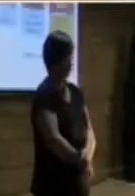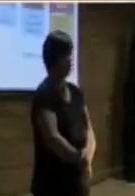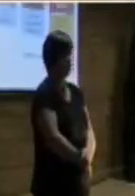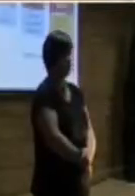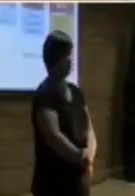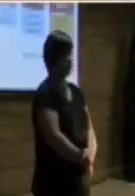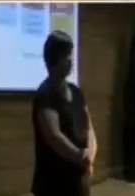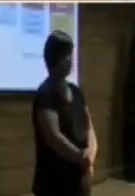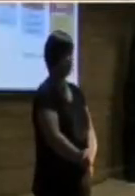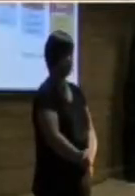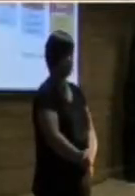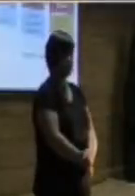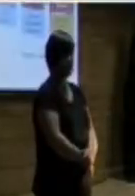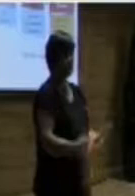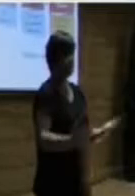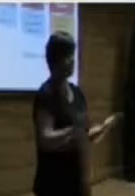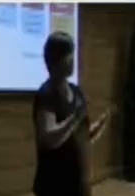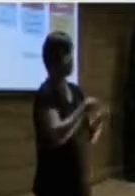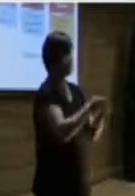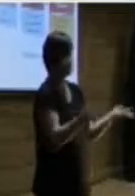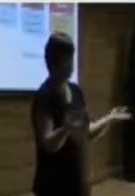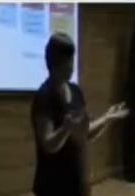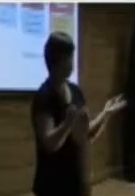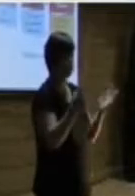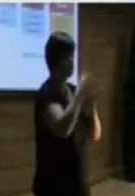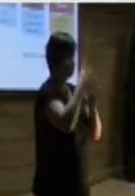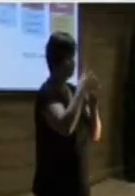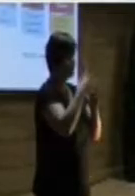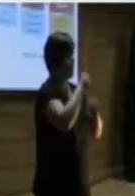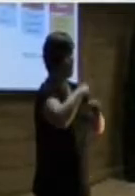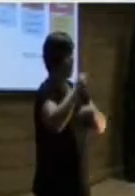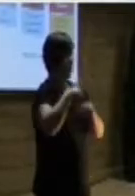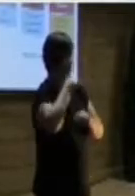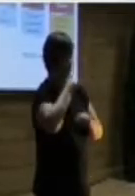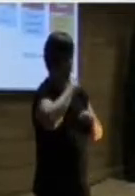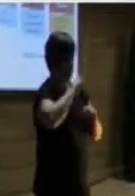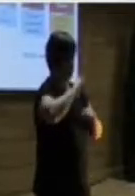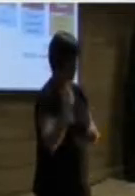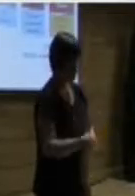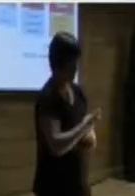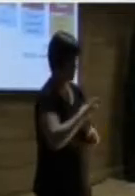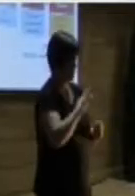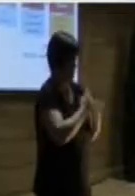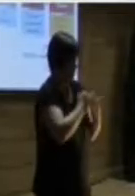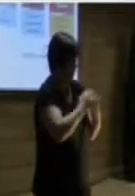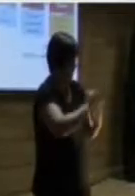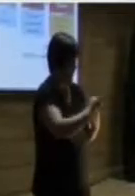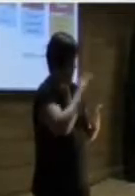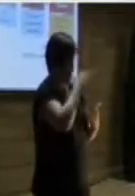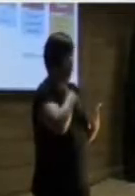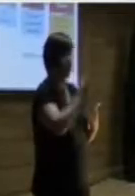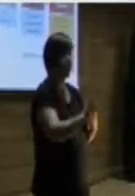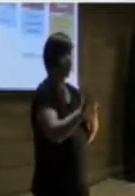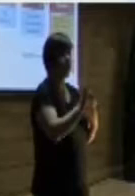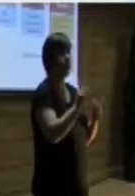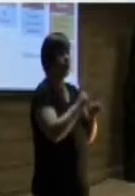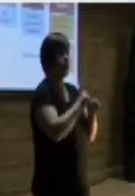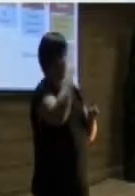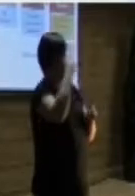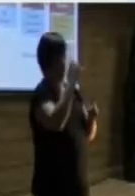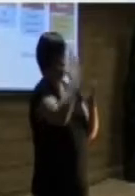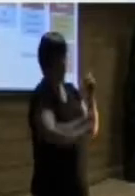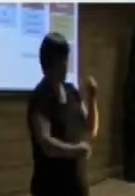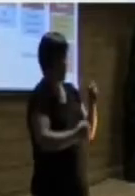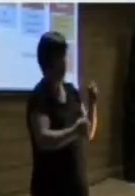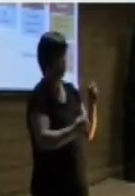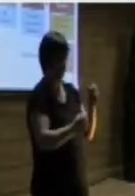La disponibilidad de biomarcadores nos ha permitido hablar ya no solo de la demencia moderada, que es cuando se diagnostica,